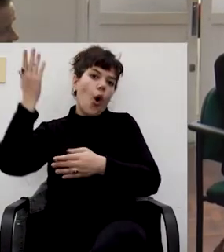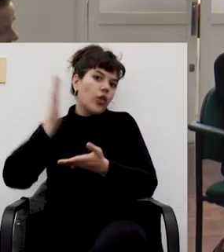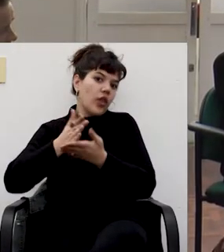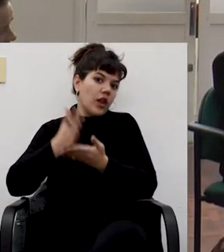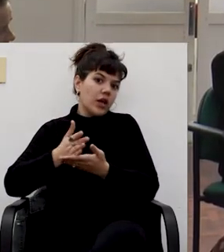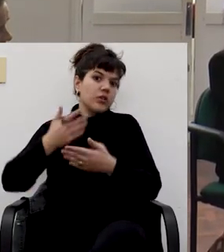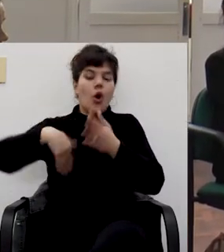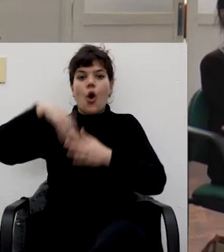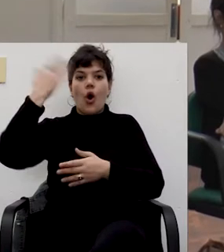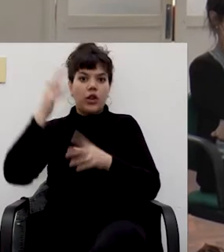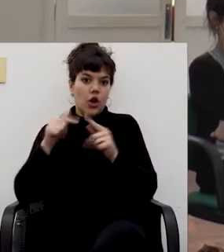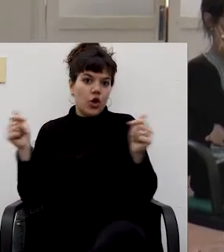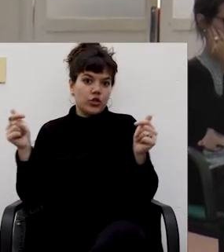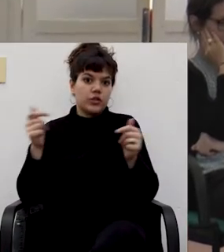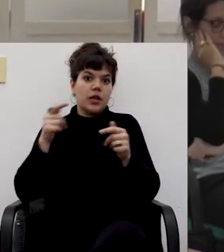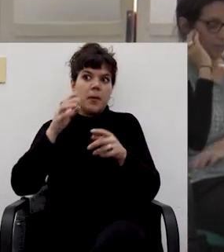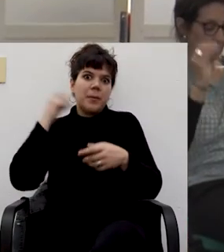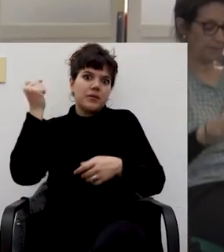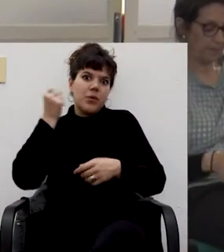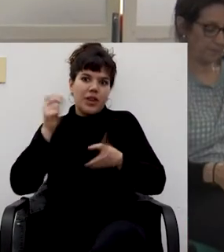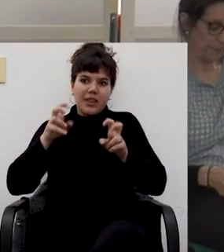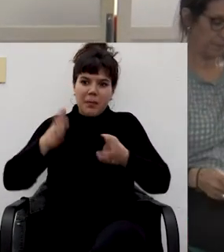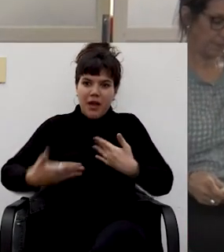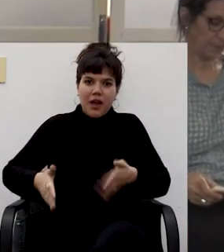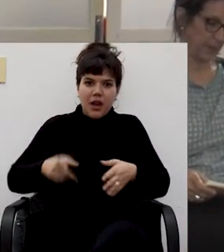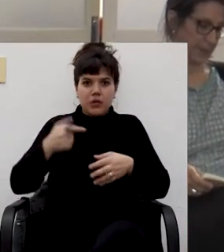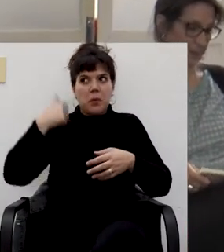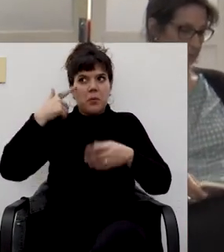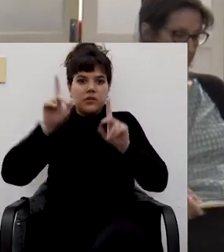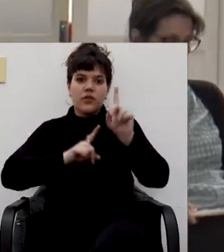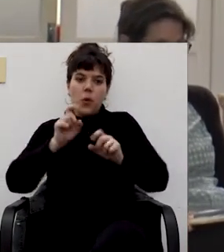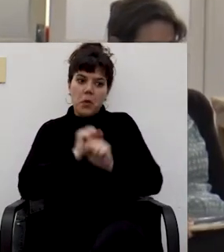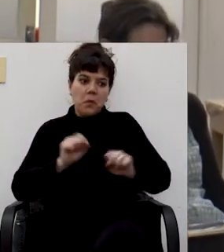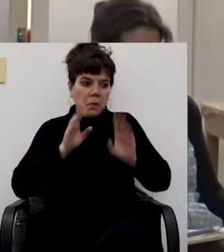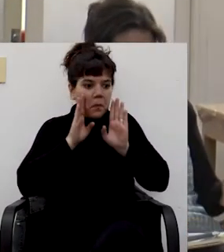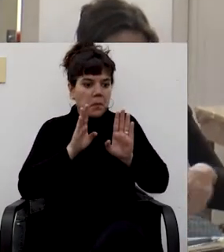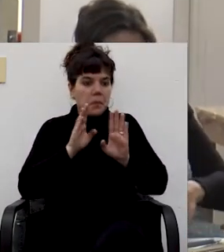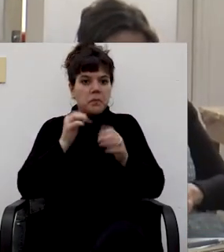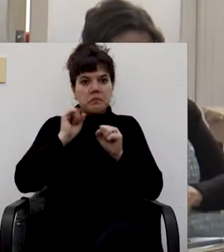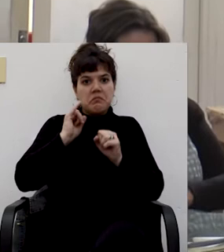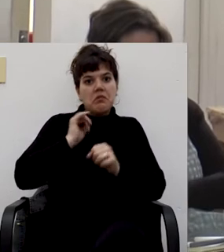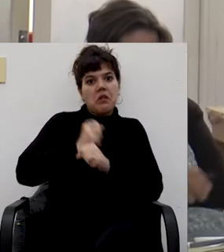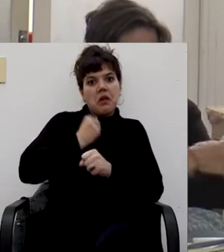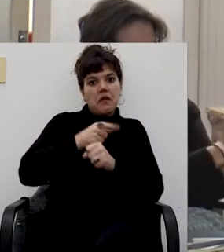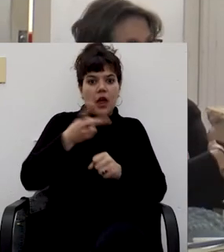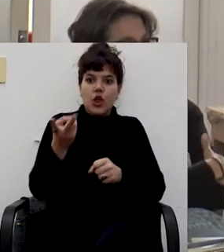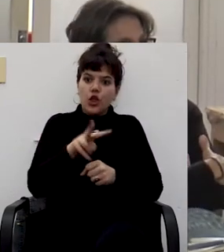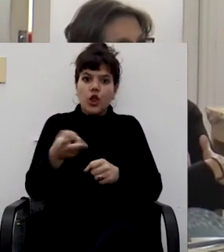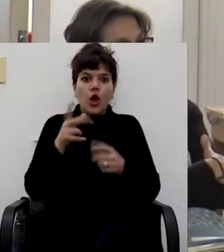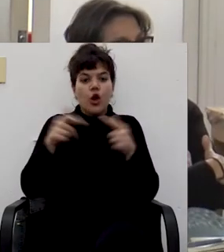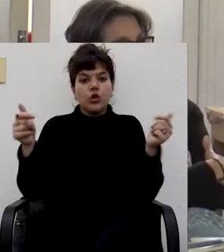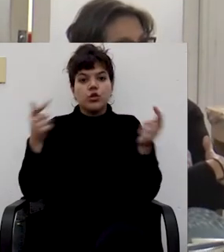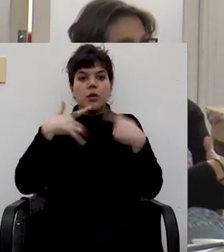universidad tiene y está accionando en ese sentido, está como trabajando en esos dos aspectos, ¿no? El